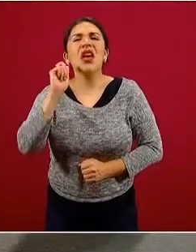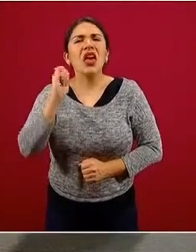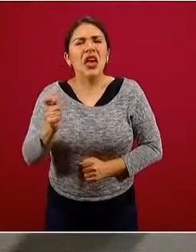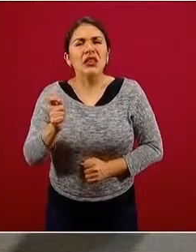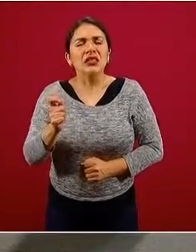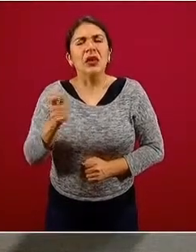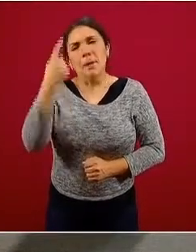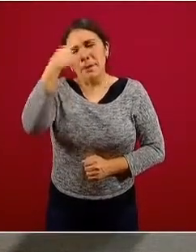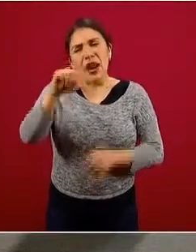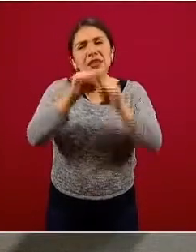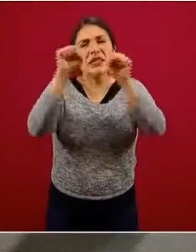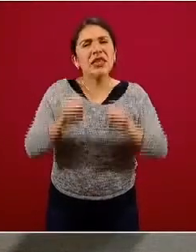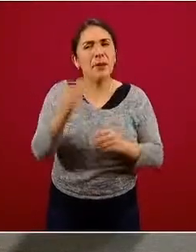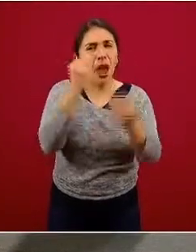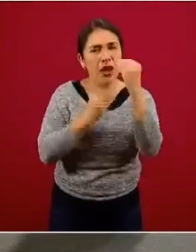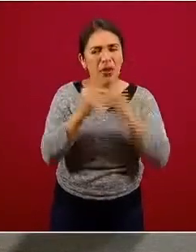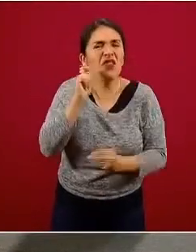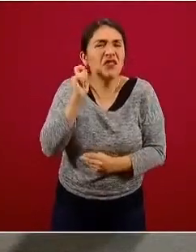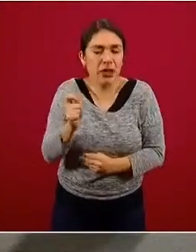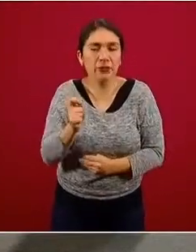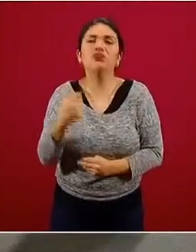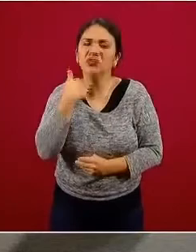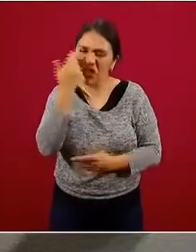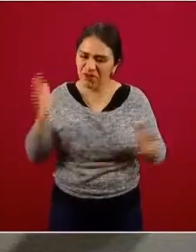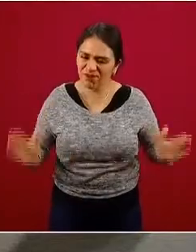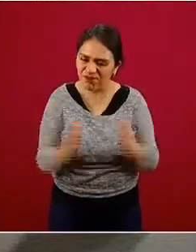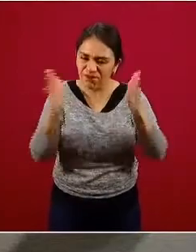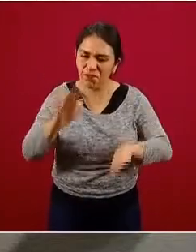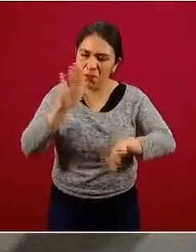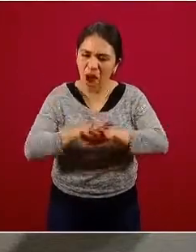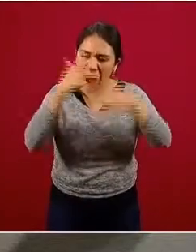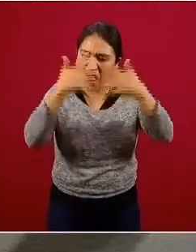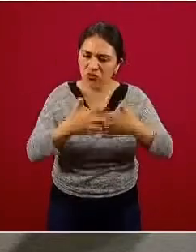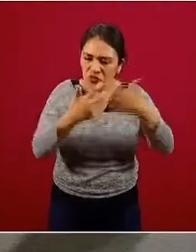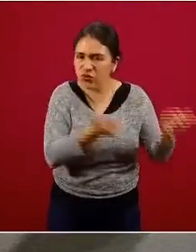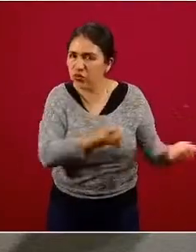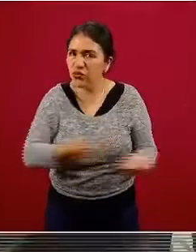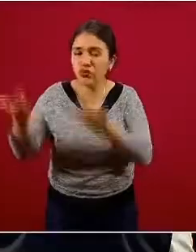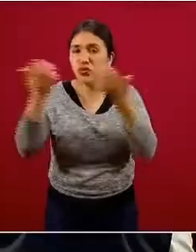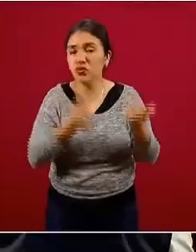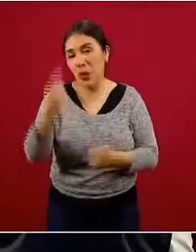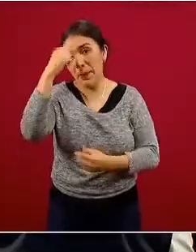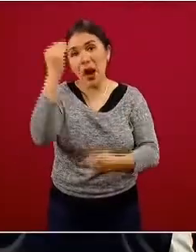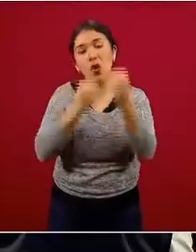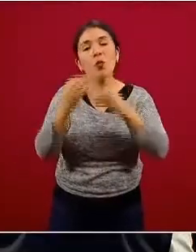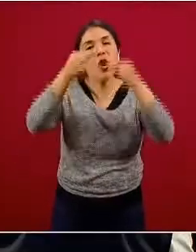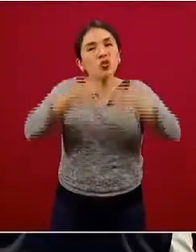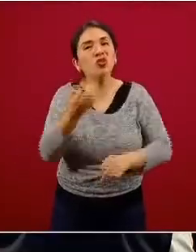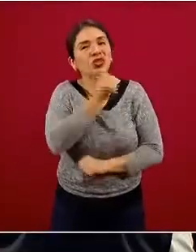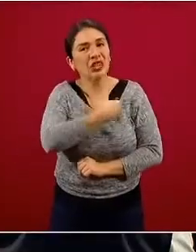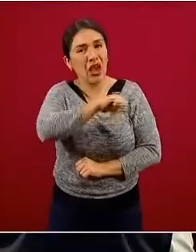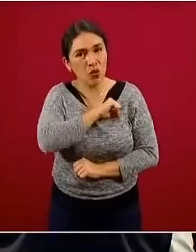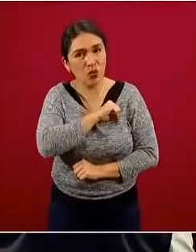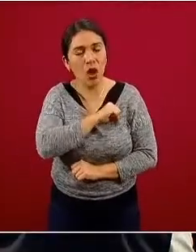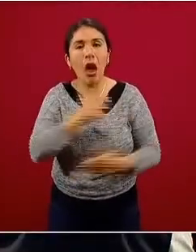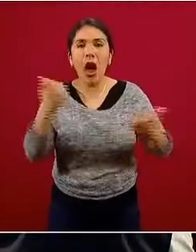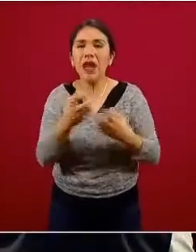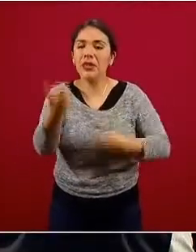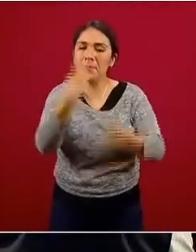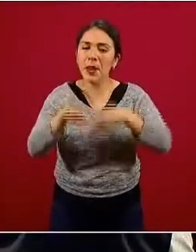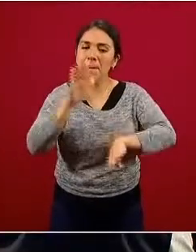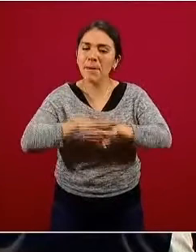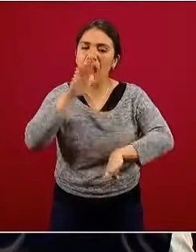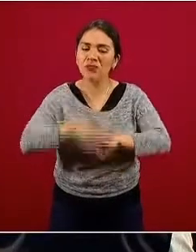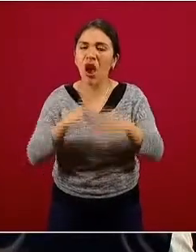¿Qué proponemos en el sistema alimentario? Fomentar la producción, distribución y abasto de alimentos saludables, producir